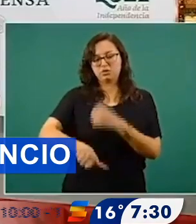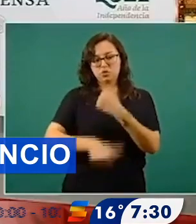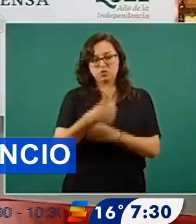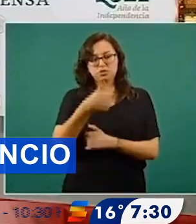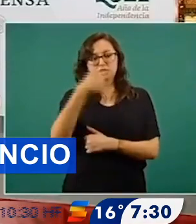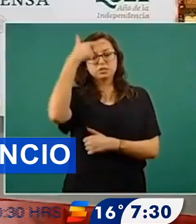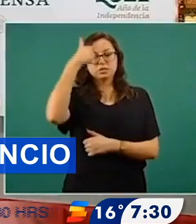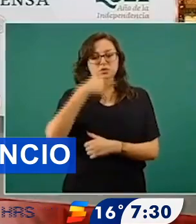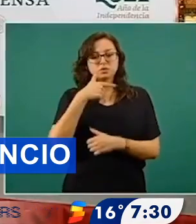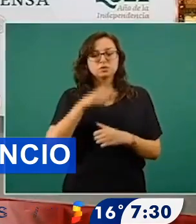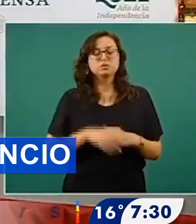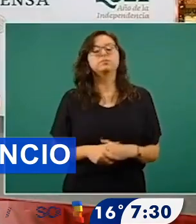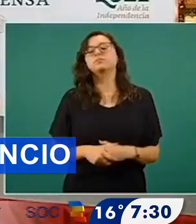-CoV-2.